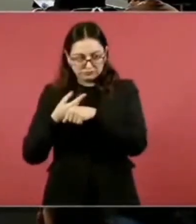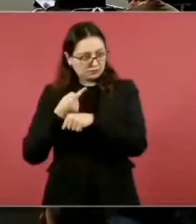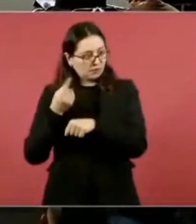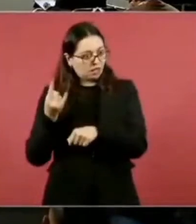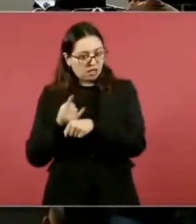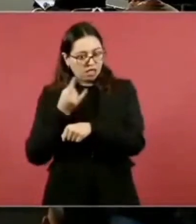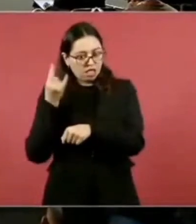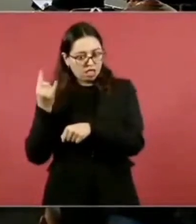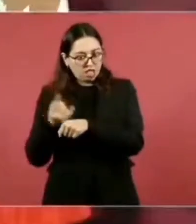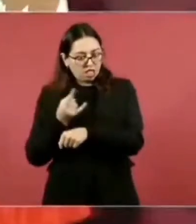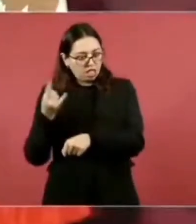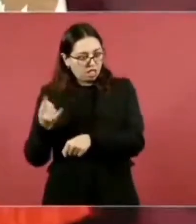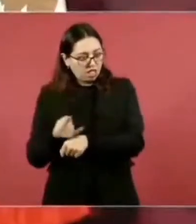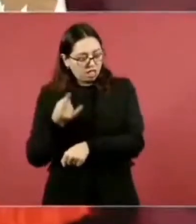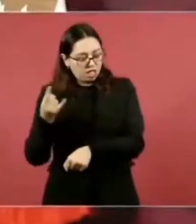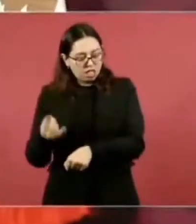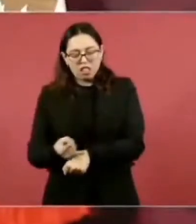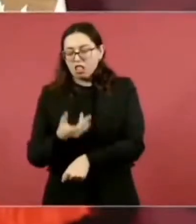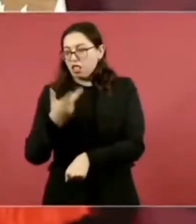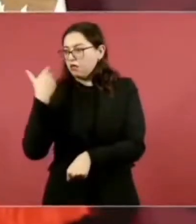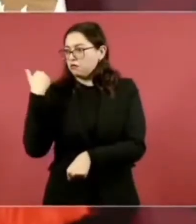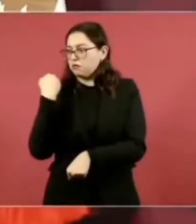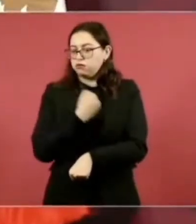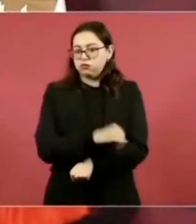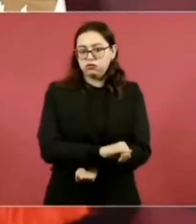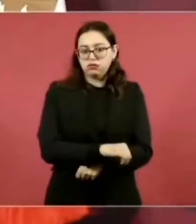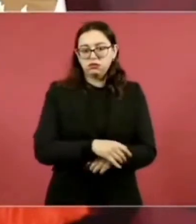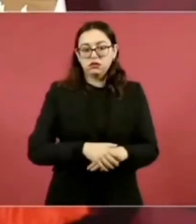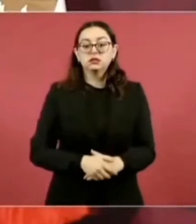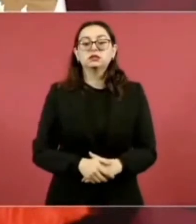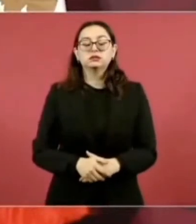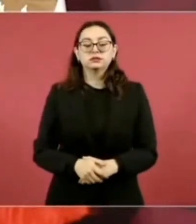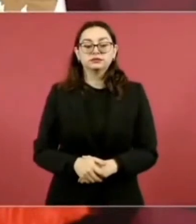lo aportado políticamente,